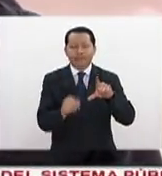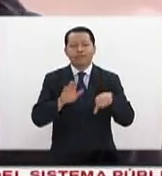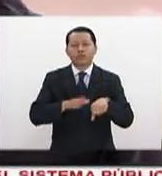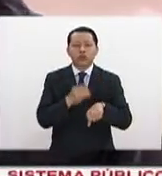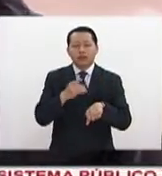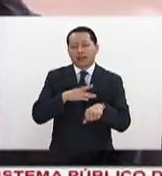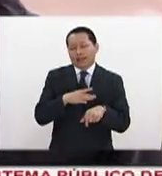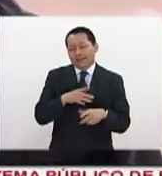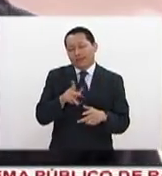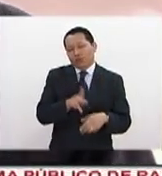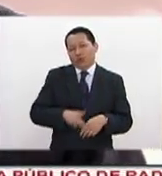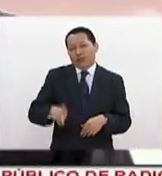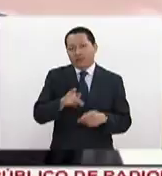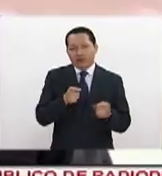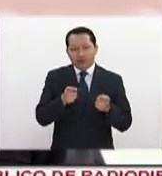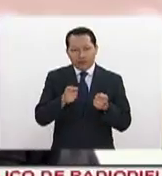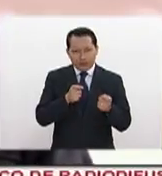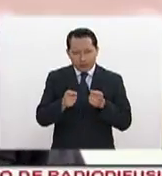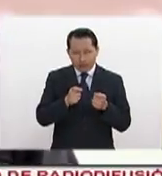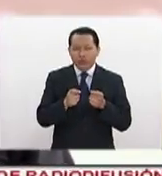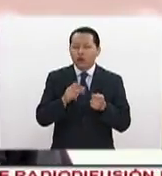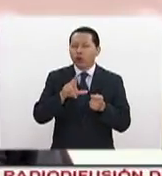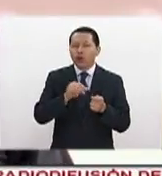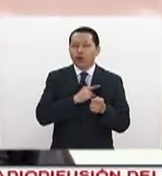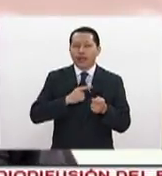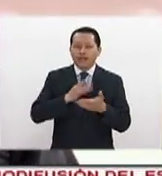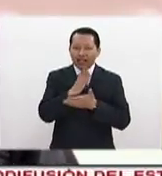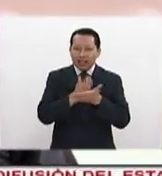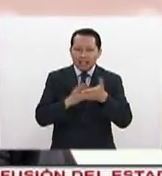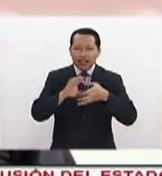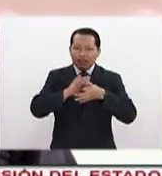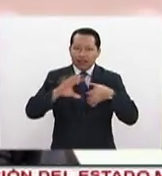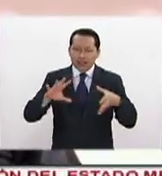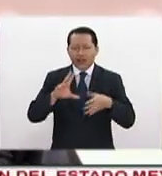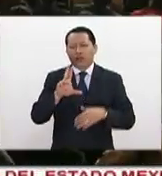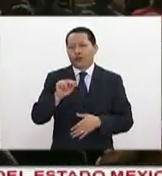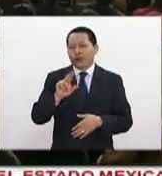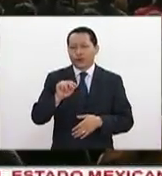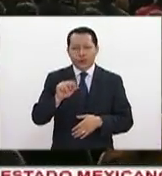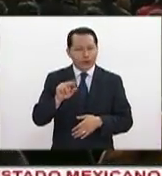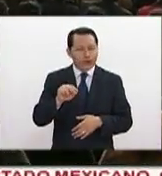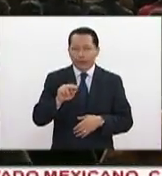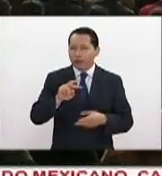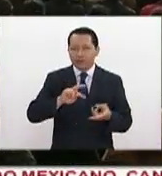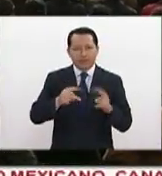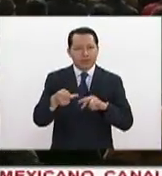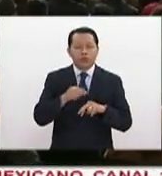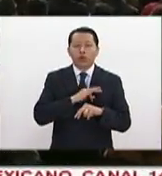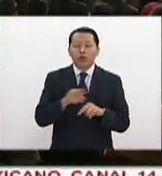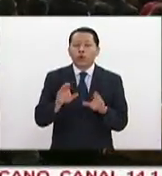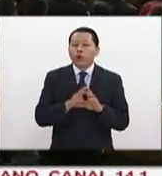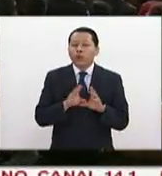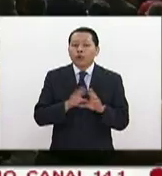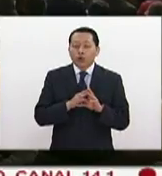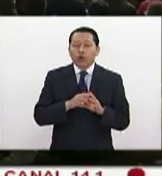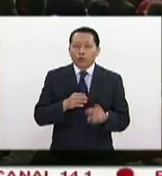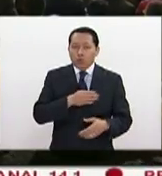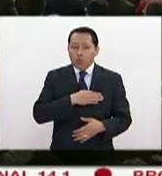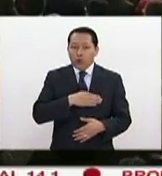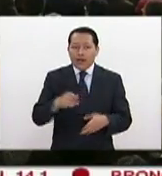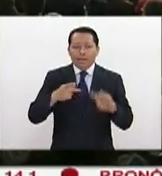vocación democrática, nos divida como sociedad. Al contrario, que con gran civilidad, que como